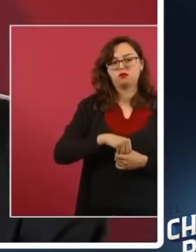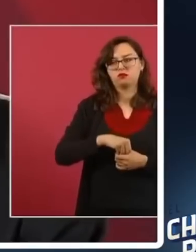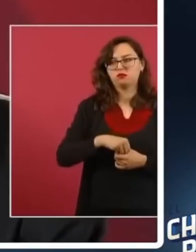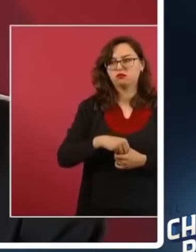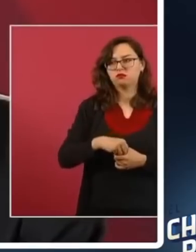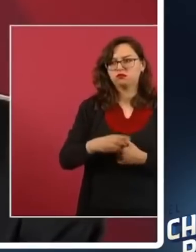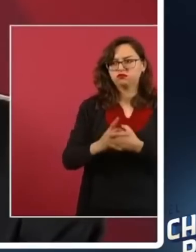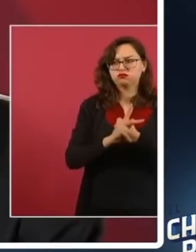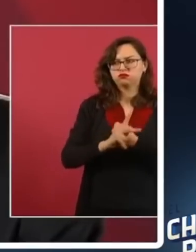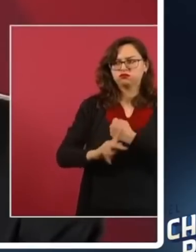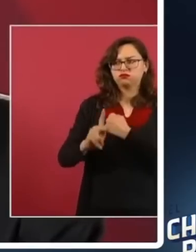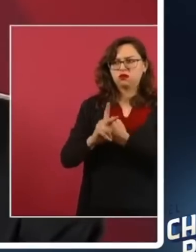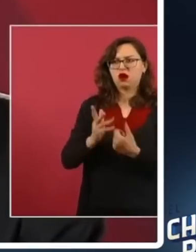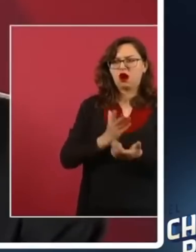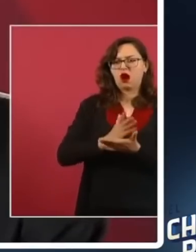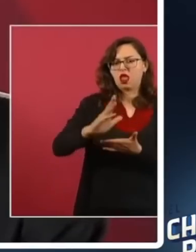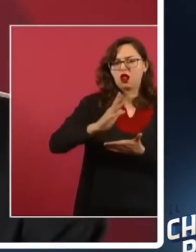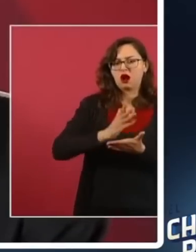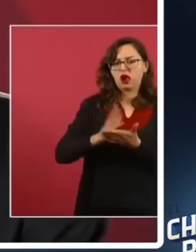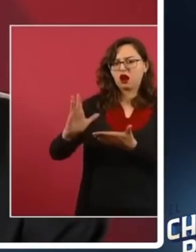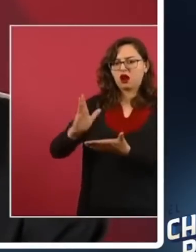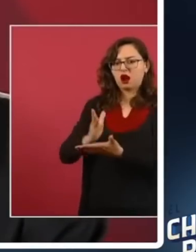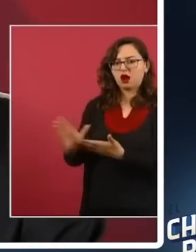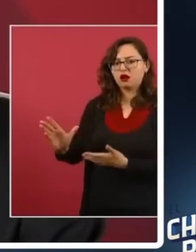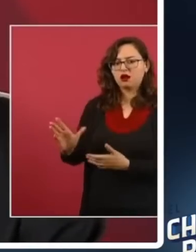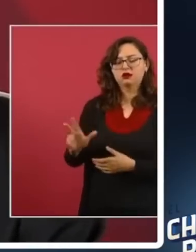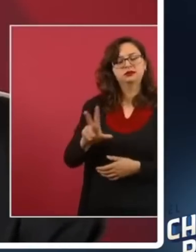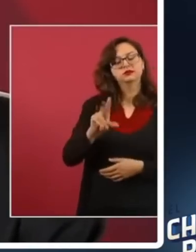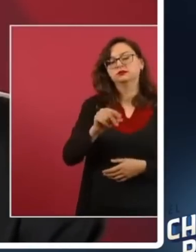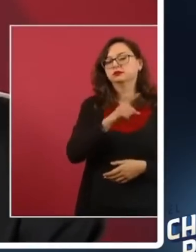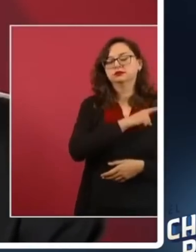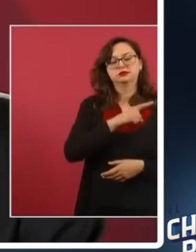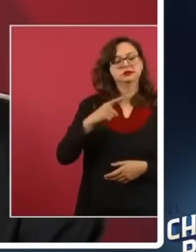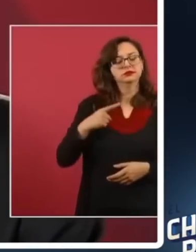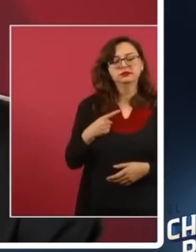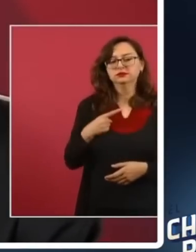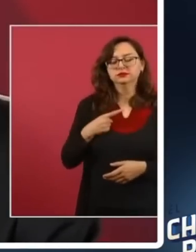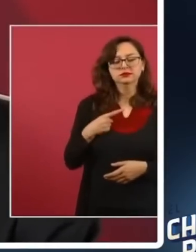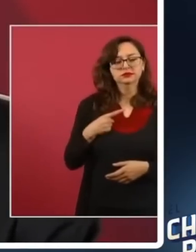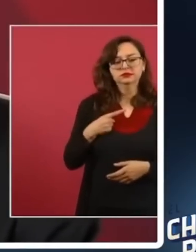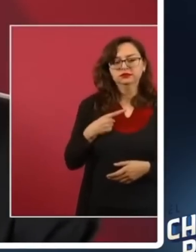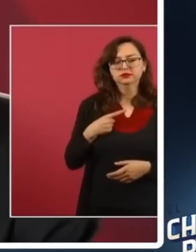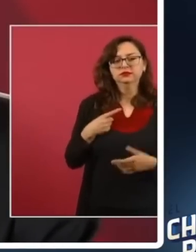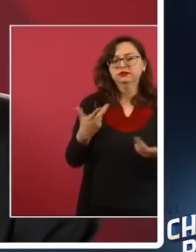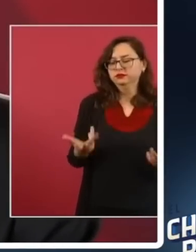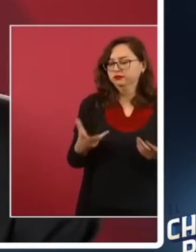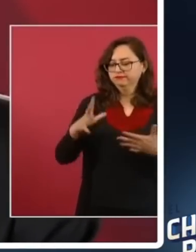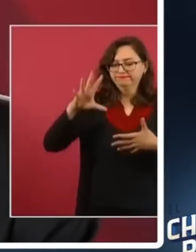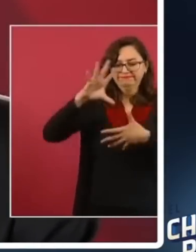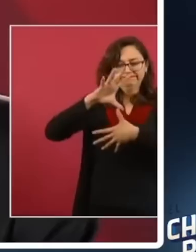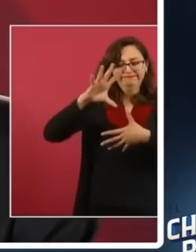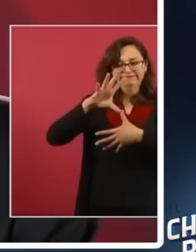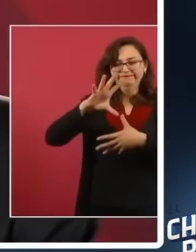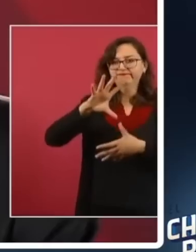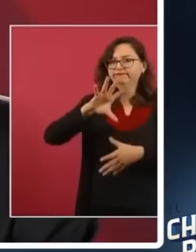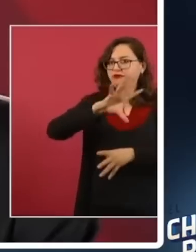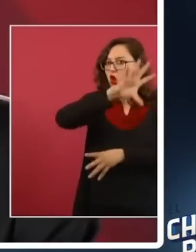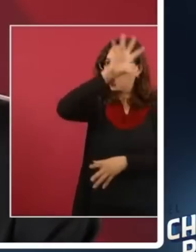este qué es toda américa